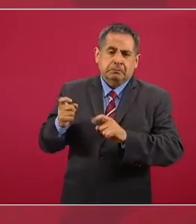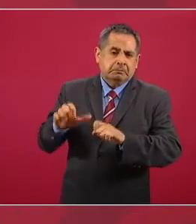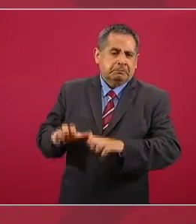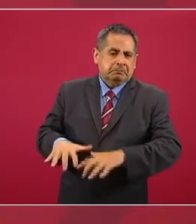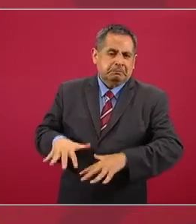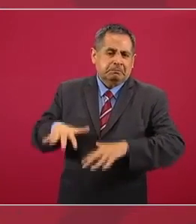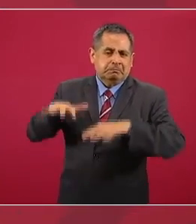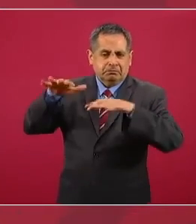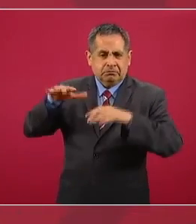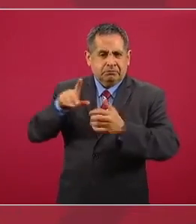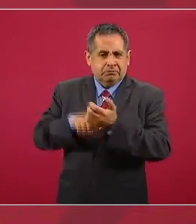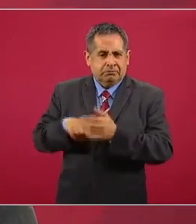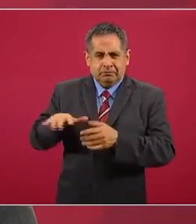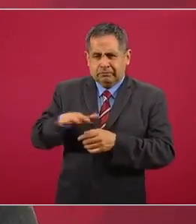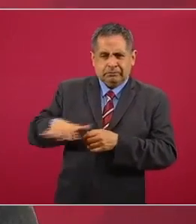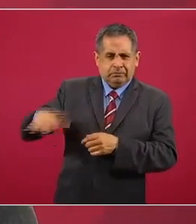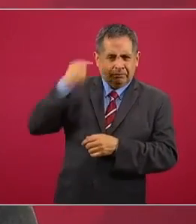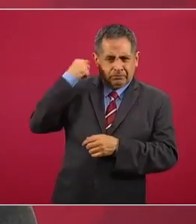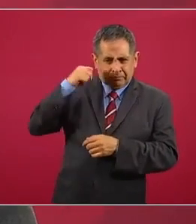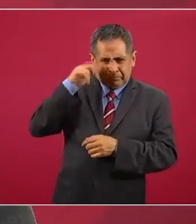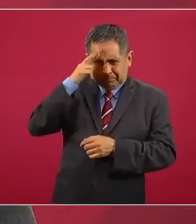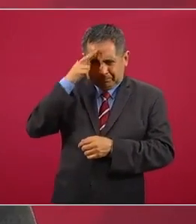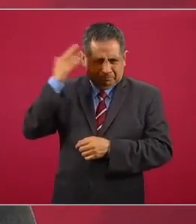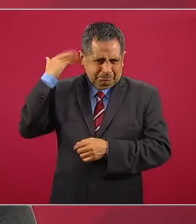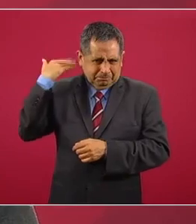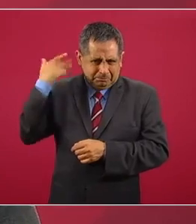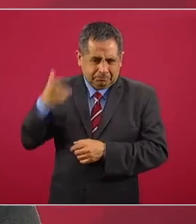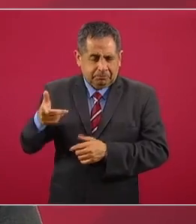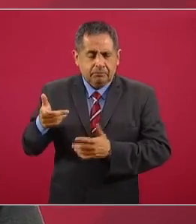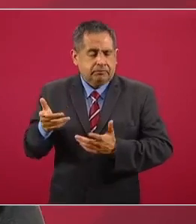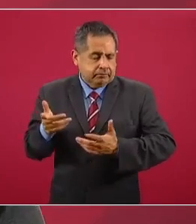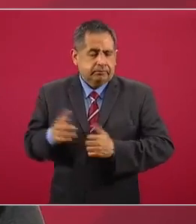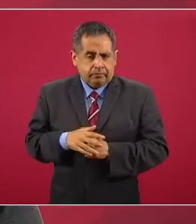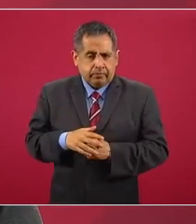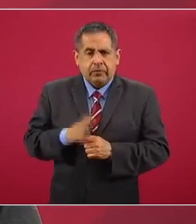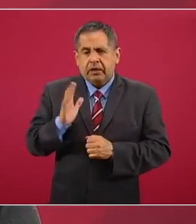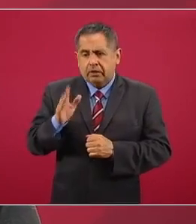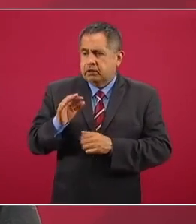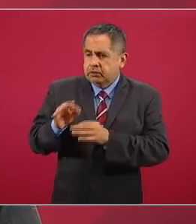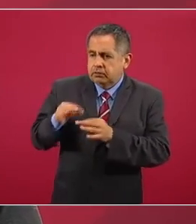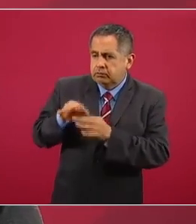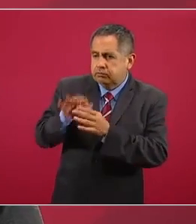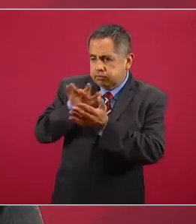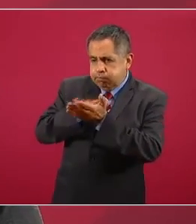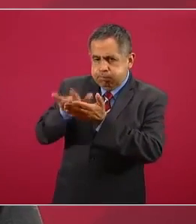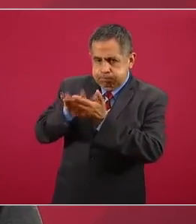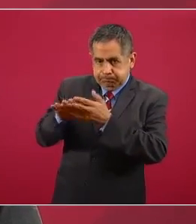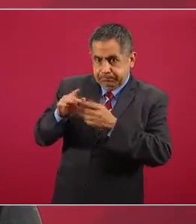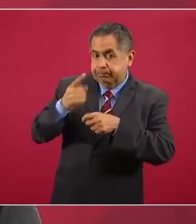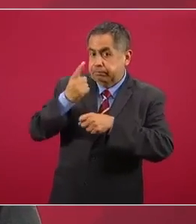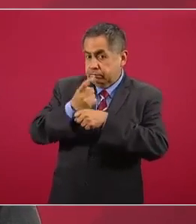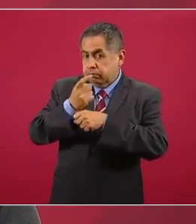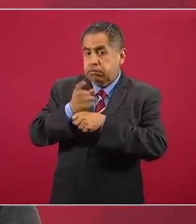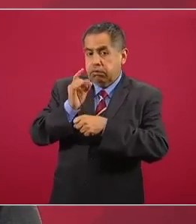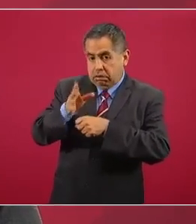inundó parte del estado. Ya se concluyó esa